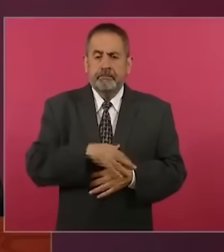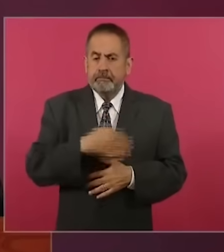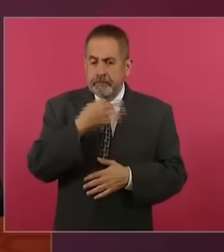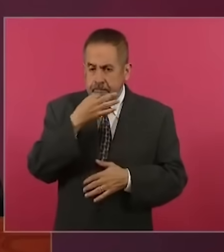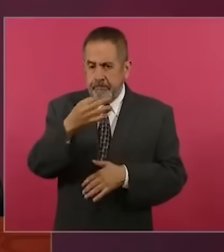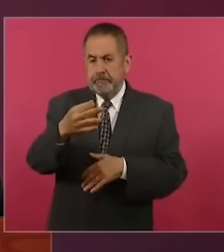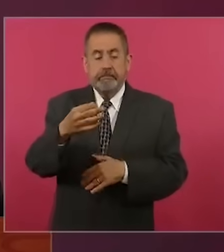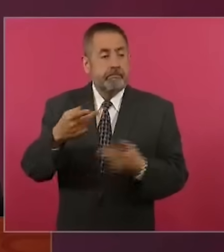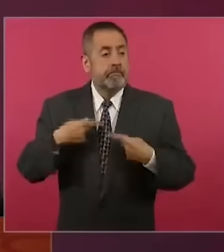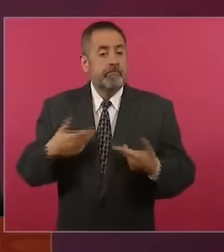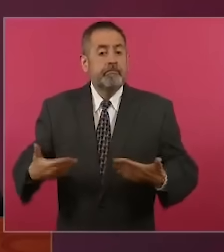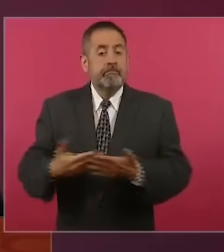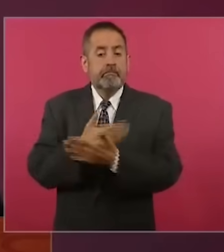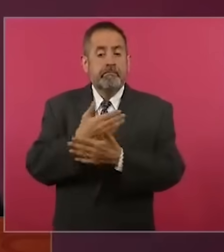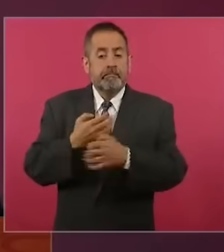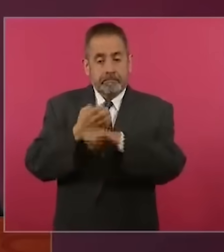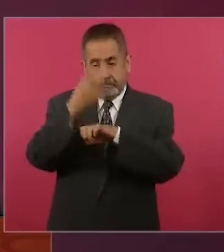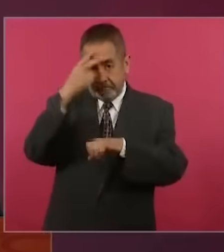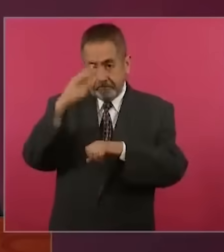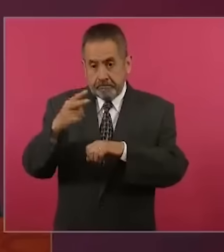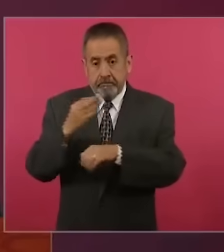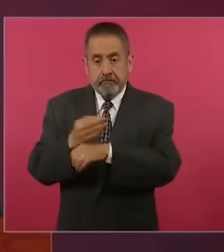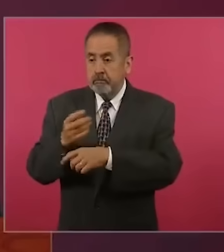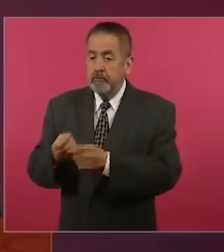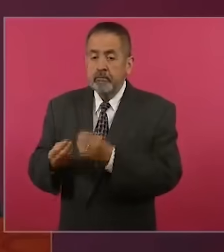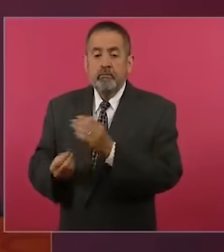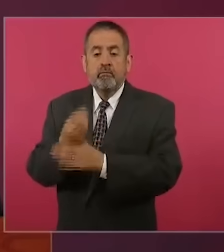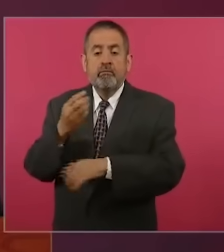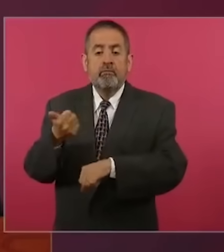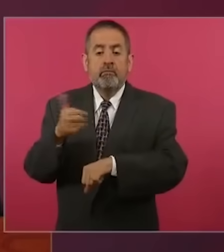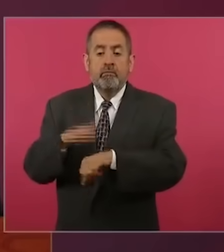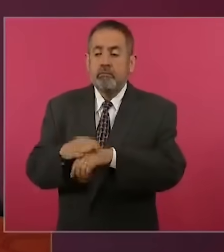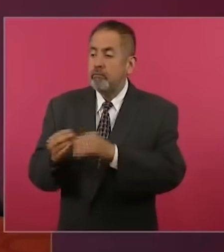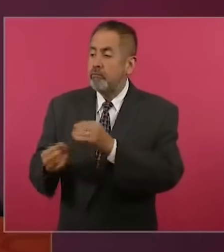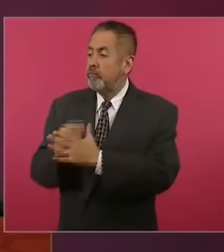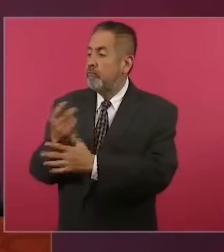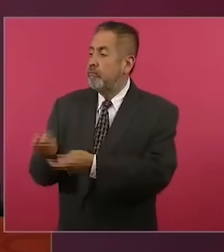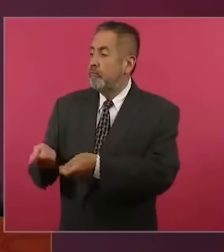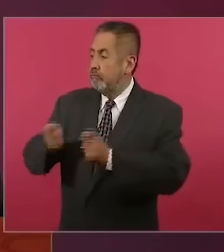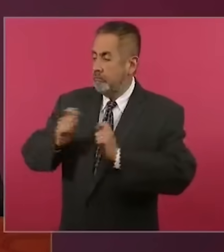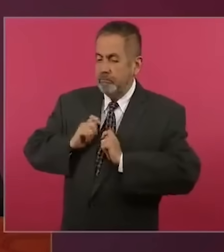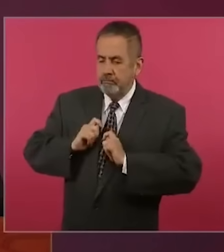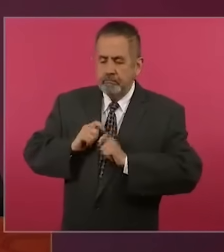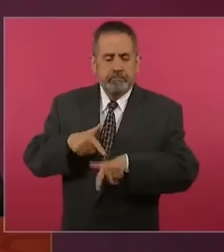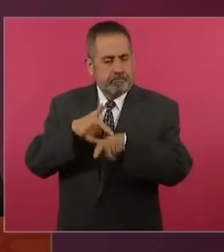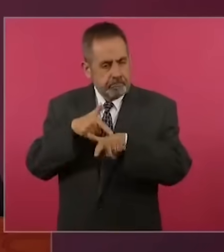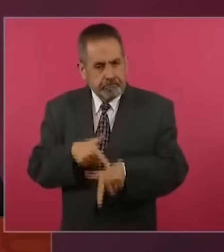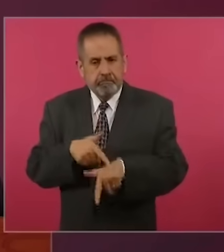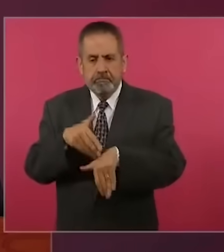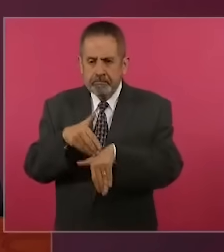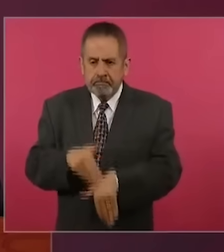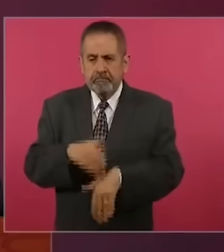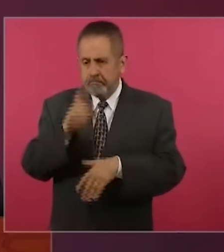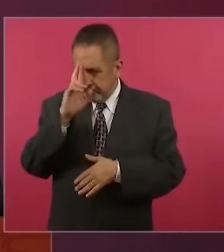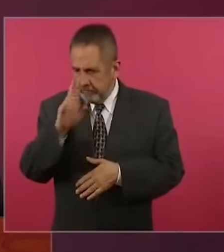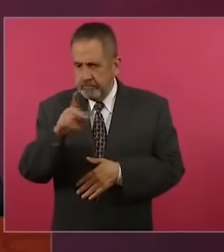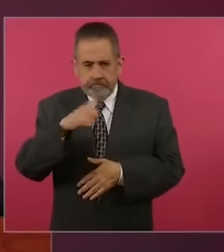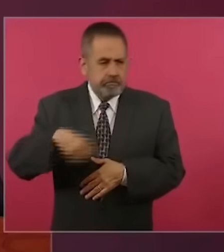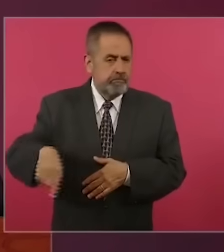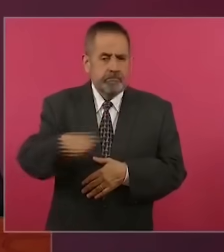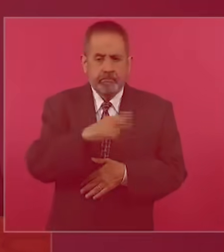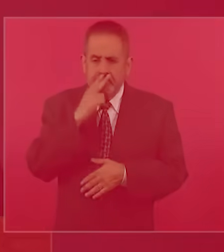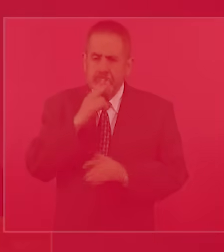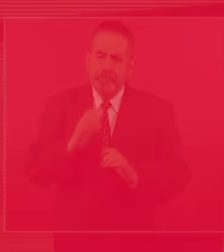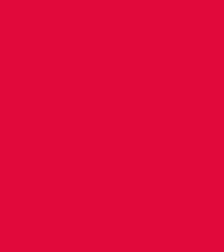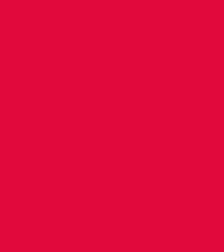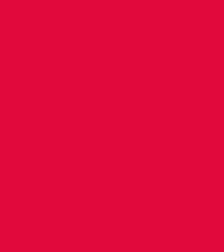estén seguros de que este cambio de esta nueva administración va a seguir obedeciendo a lo que tanto queremos que es respetar y cuidar